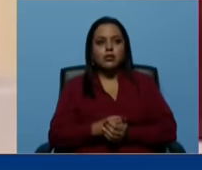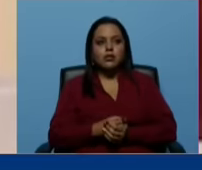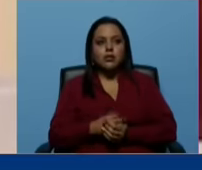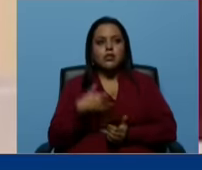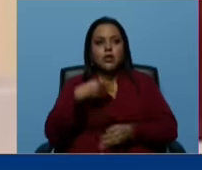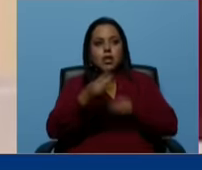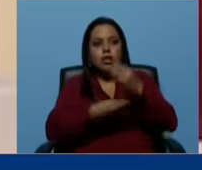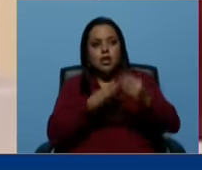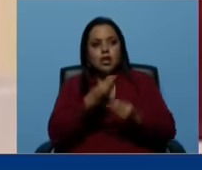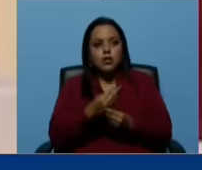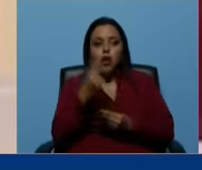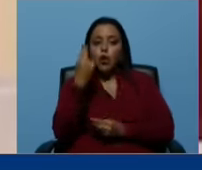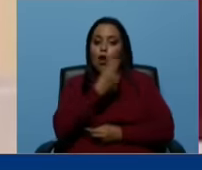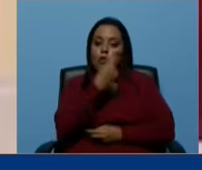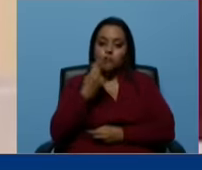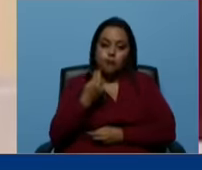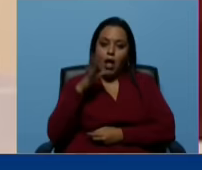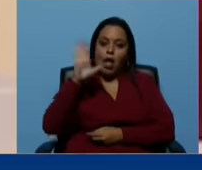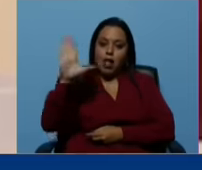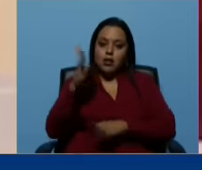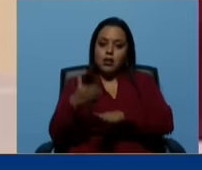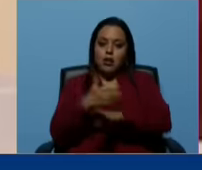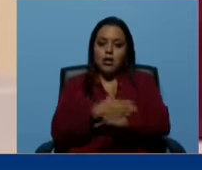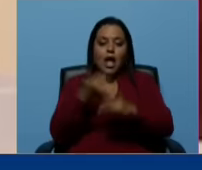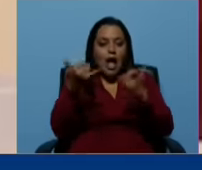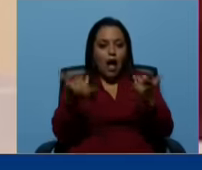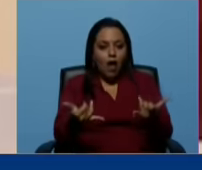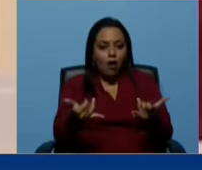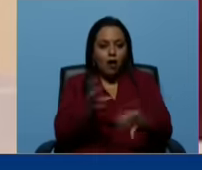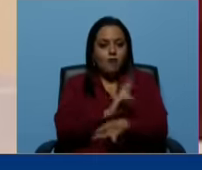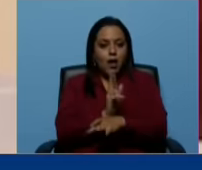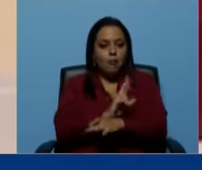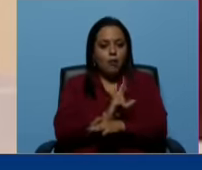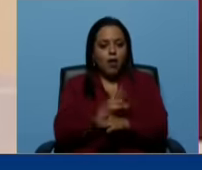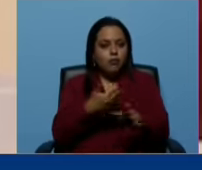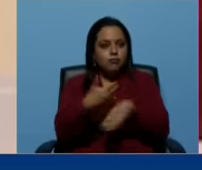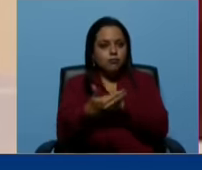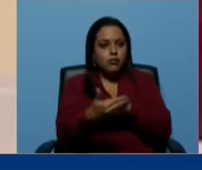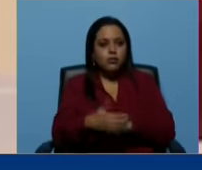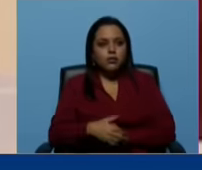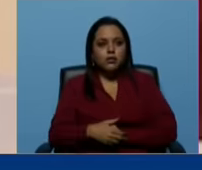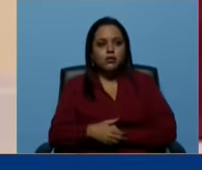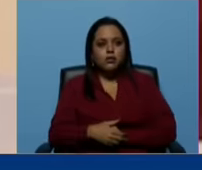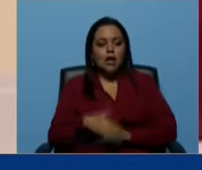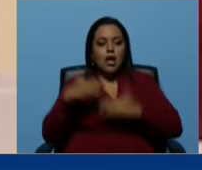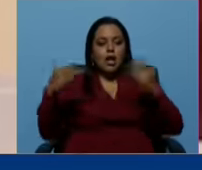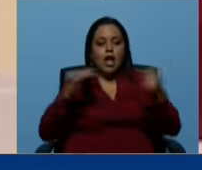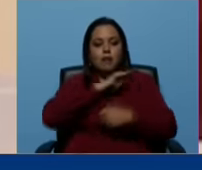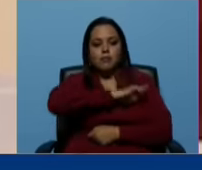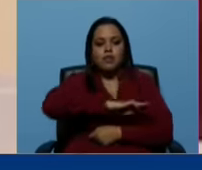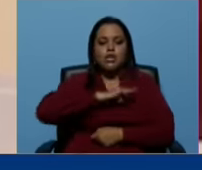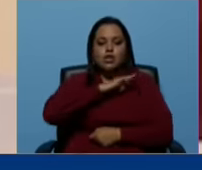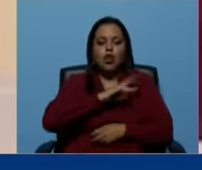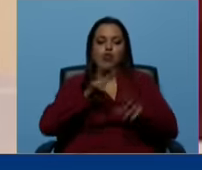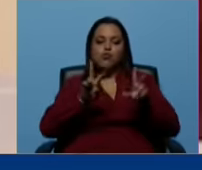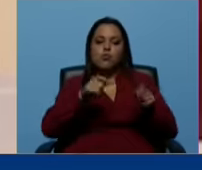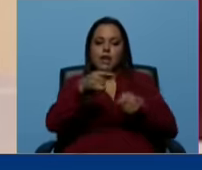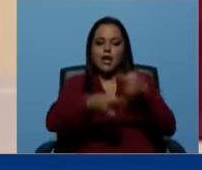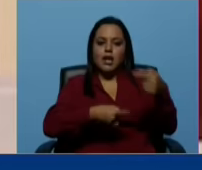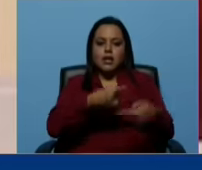un conjunto de compromisos que ahora vamos a acelerar. La gran misión de nueva